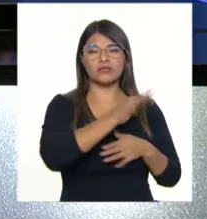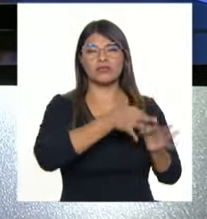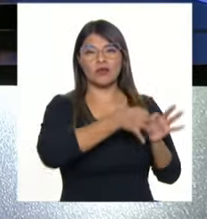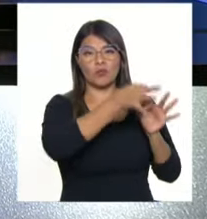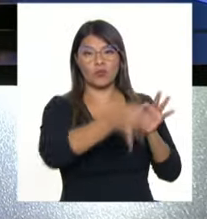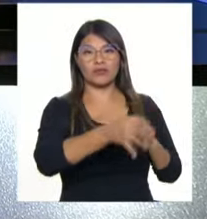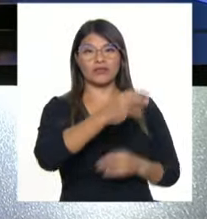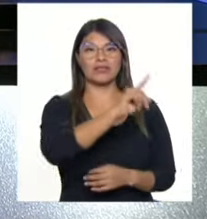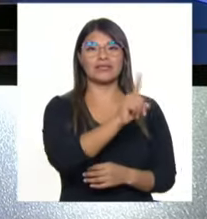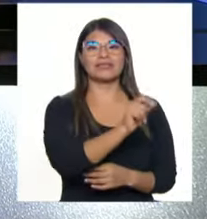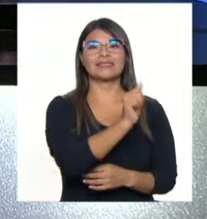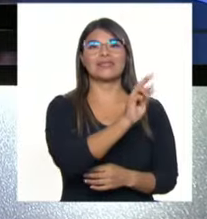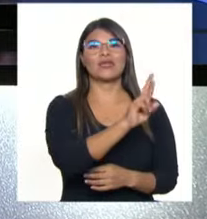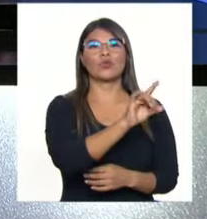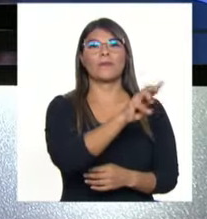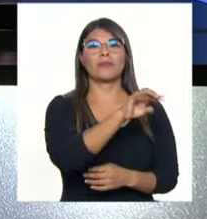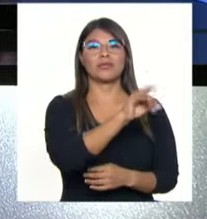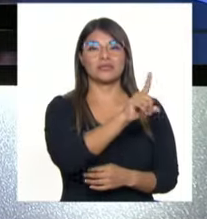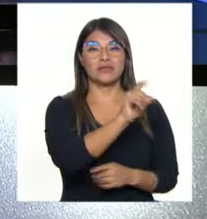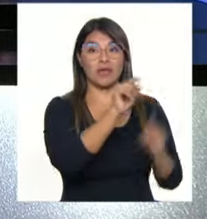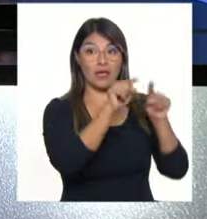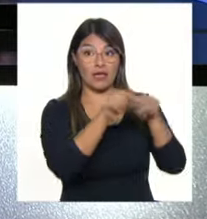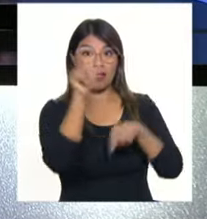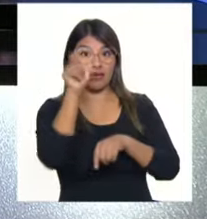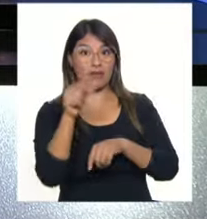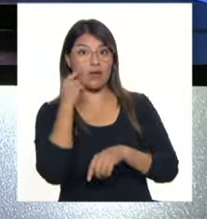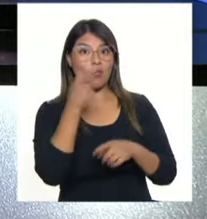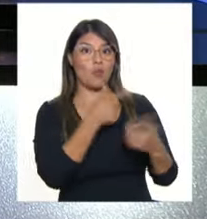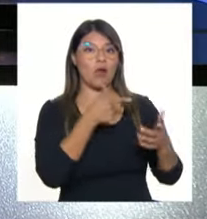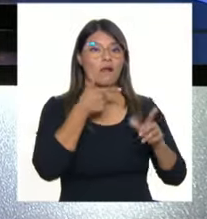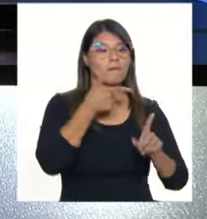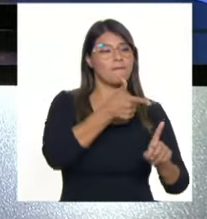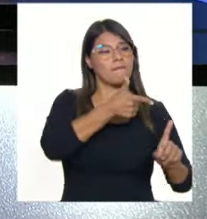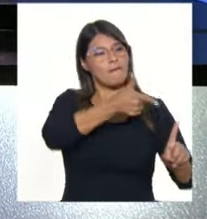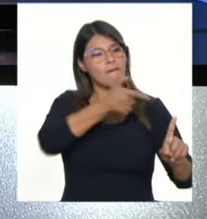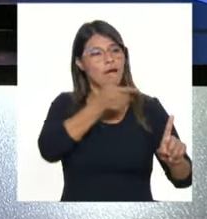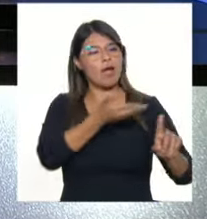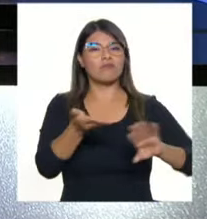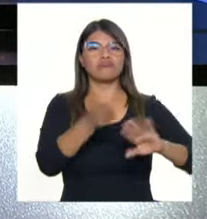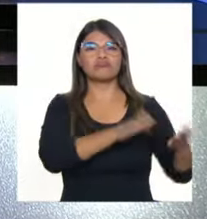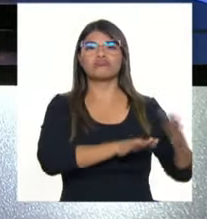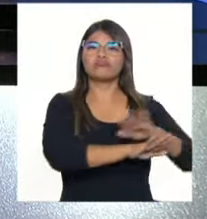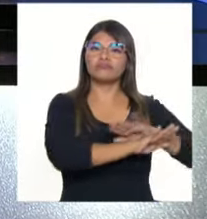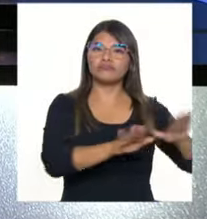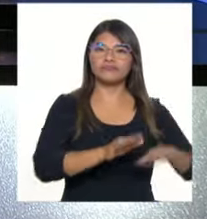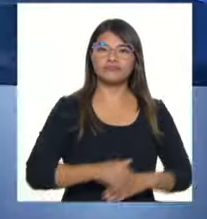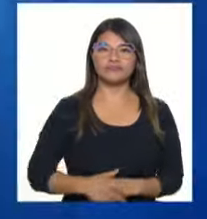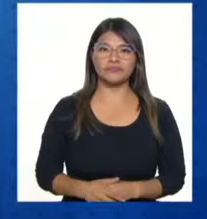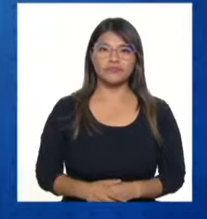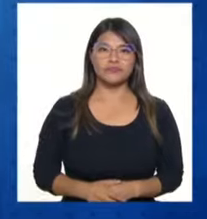Zarumilla. Crimen que ocurrió cuando los delincuentes lo atajaron en plena vía pública. Tenemos un informe.